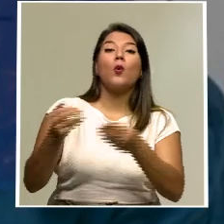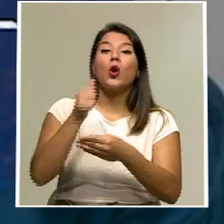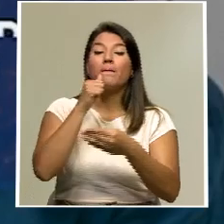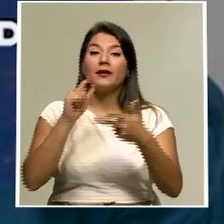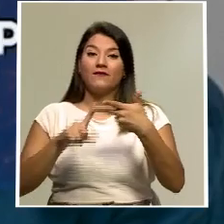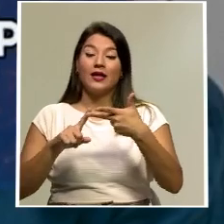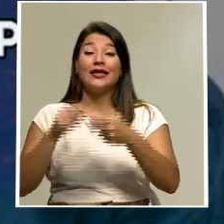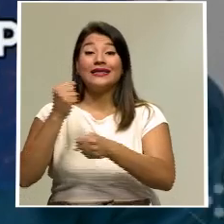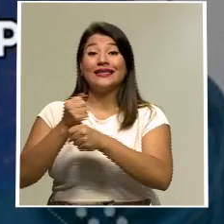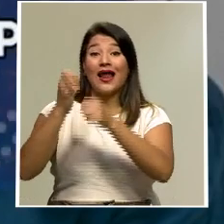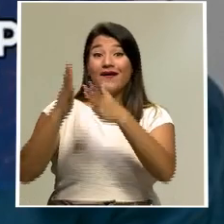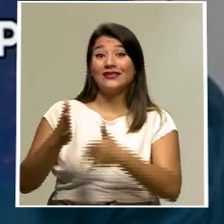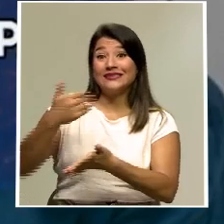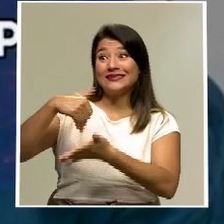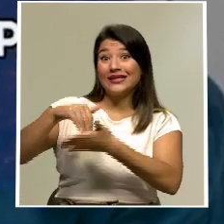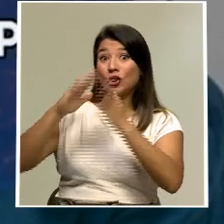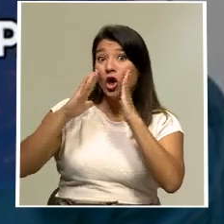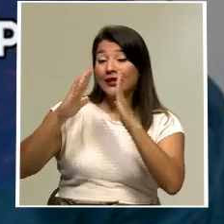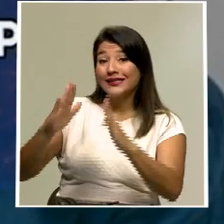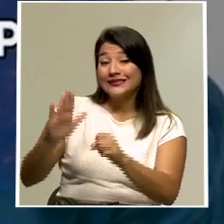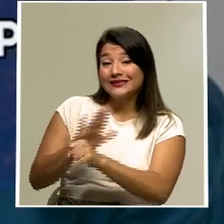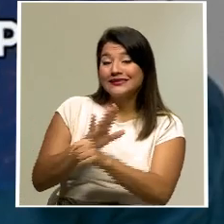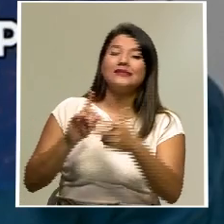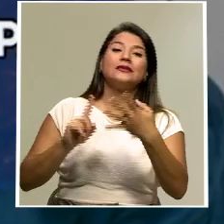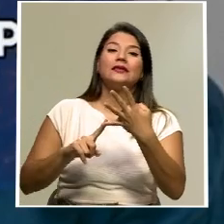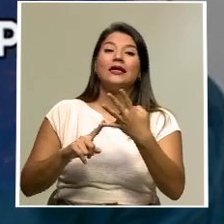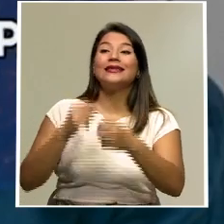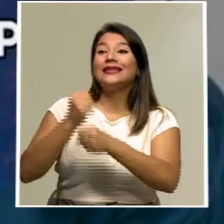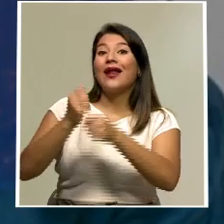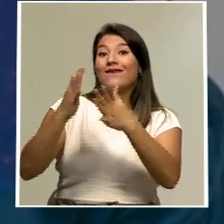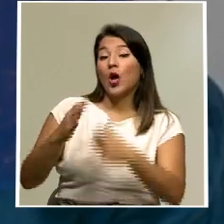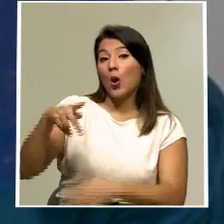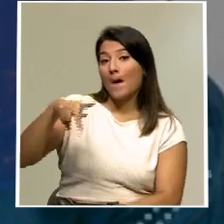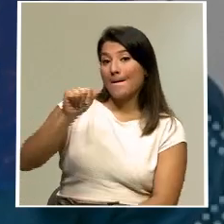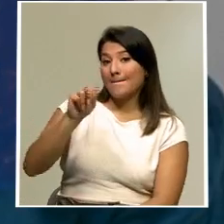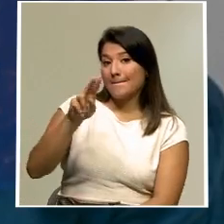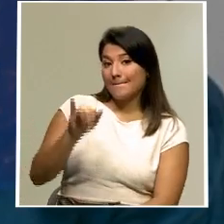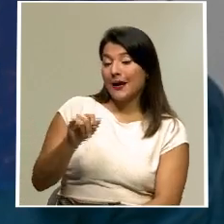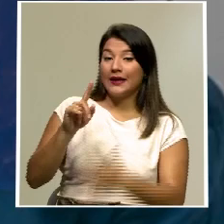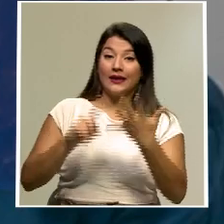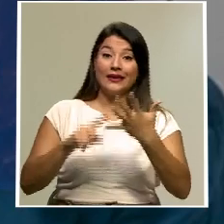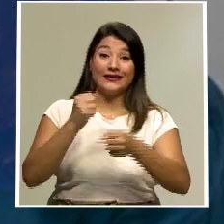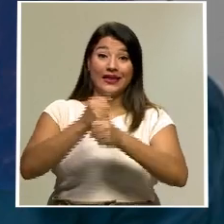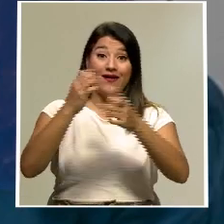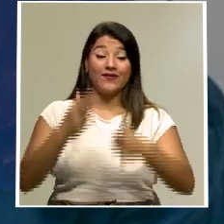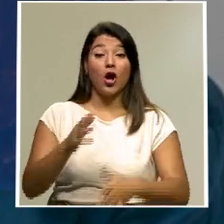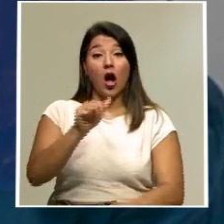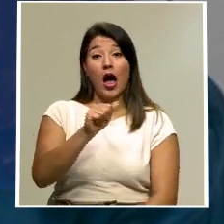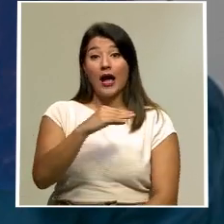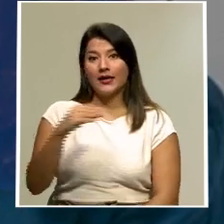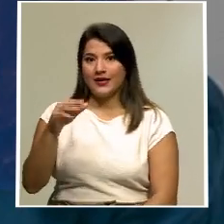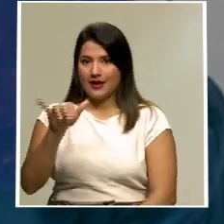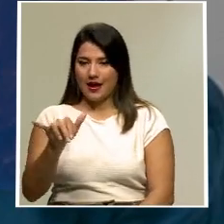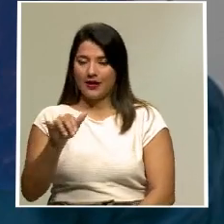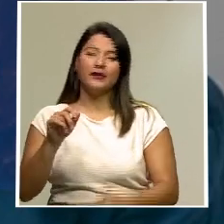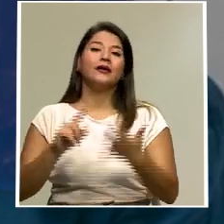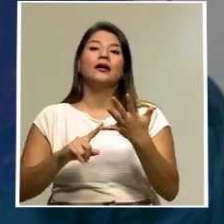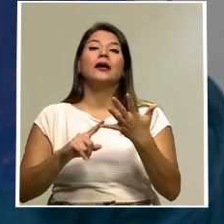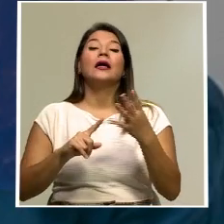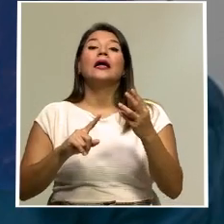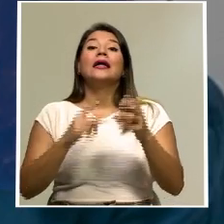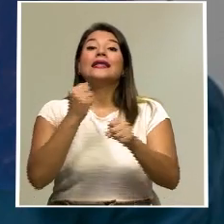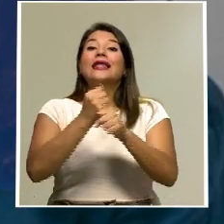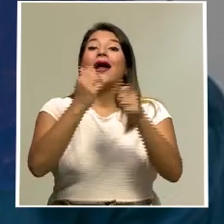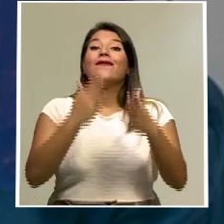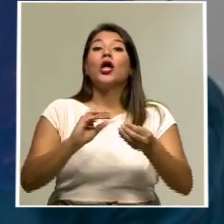de centros de atención integral, funcionarios de los albergues del PANI, operativos de acueductos y alcantarillados, trabajadores